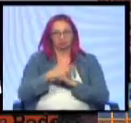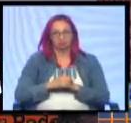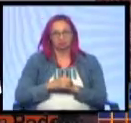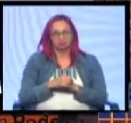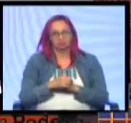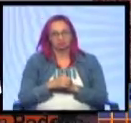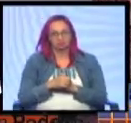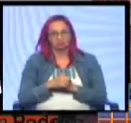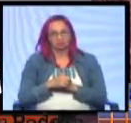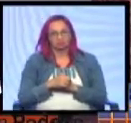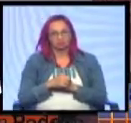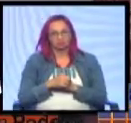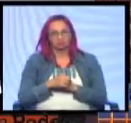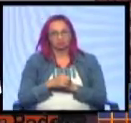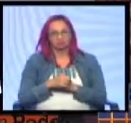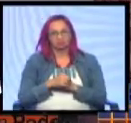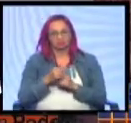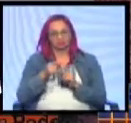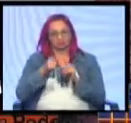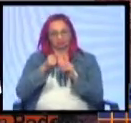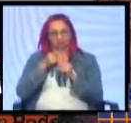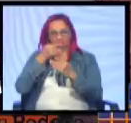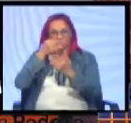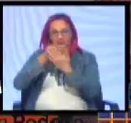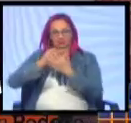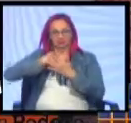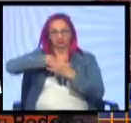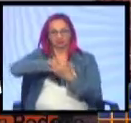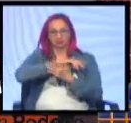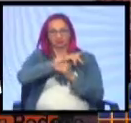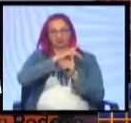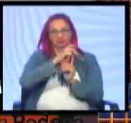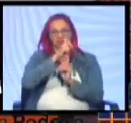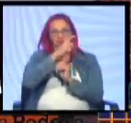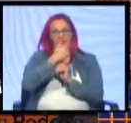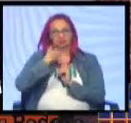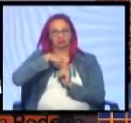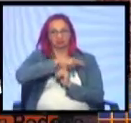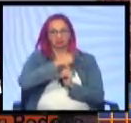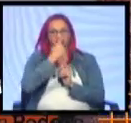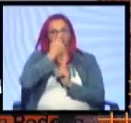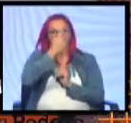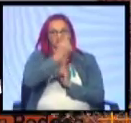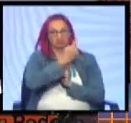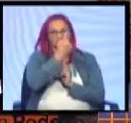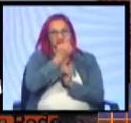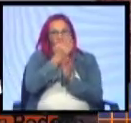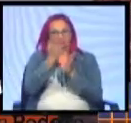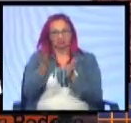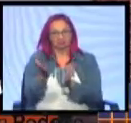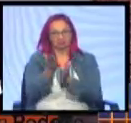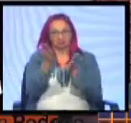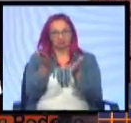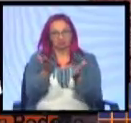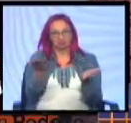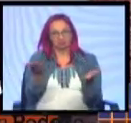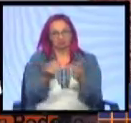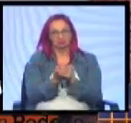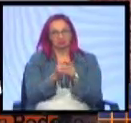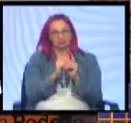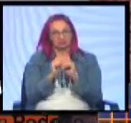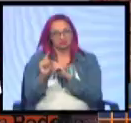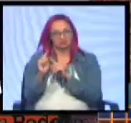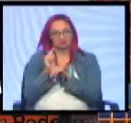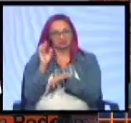Social. Desde nuestra llegada a la Junta de Protección Social, nosotros hemos estado impulsando